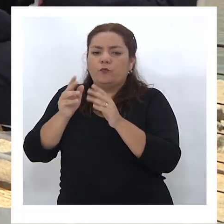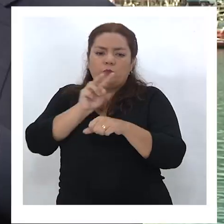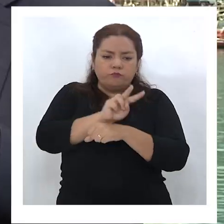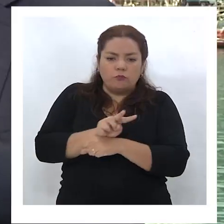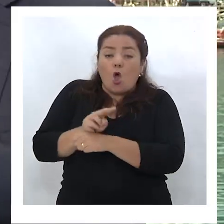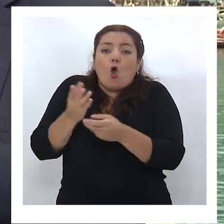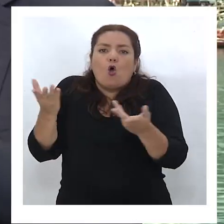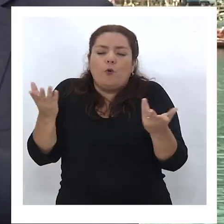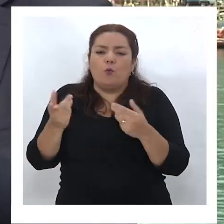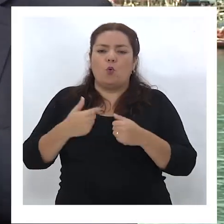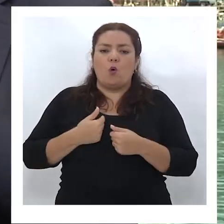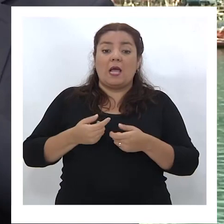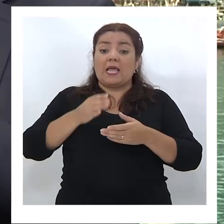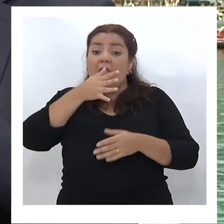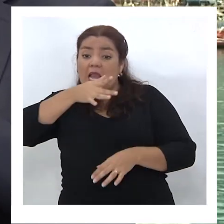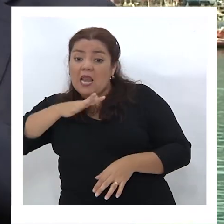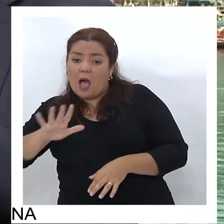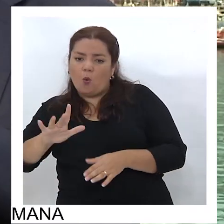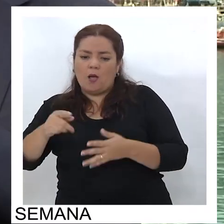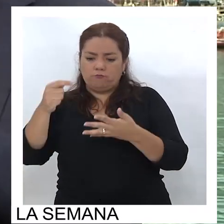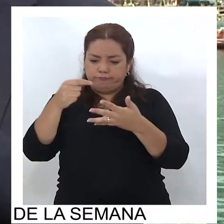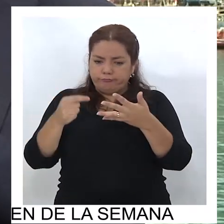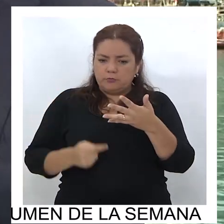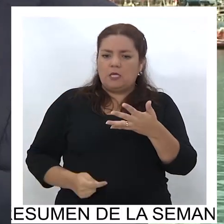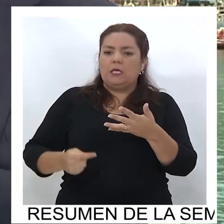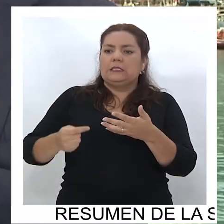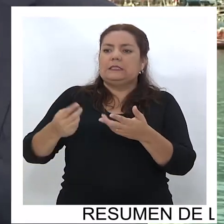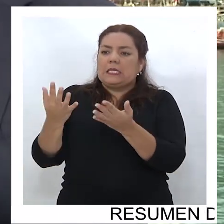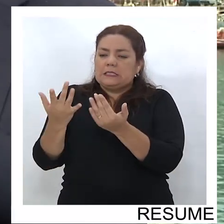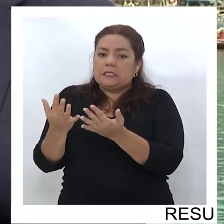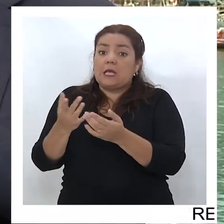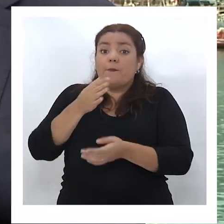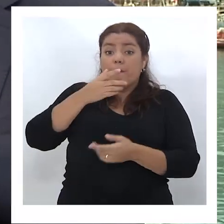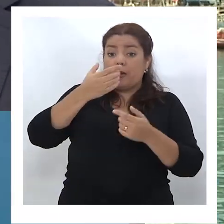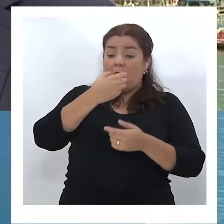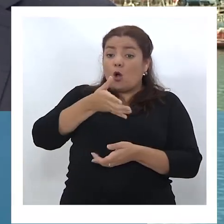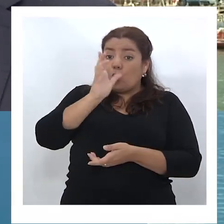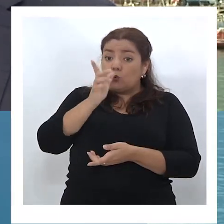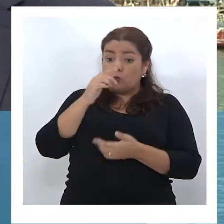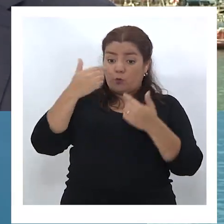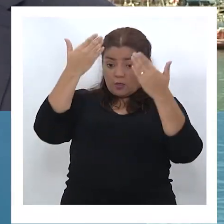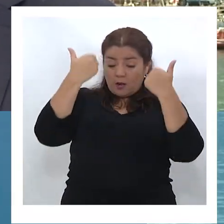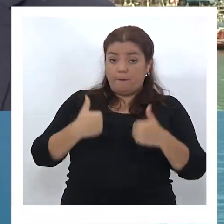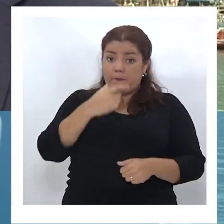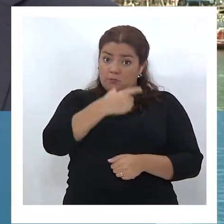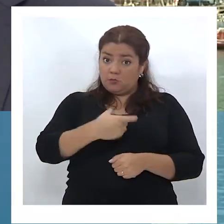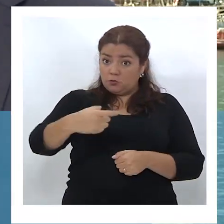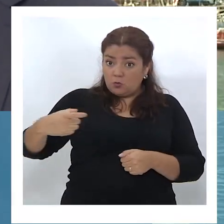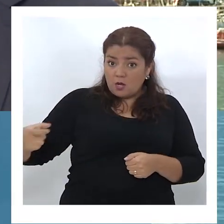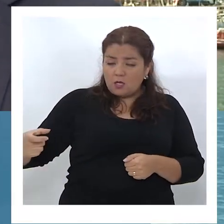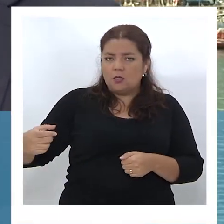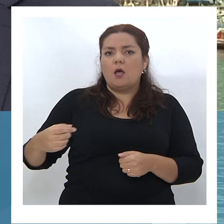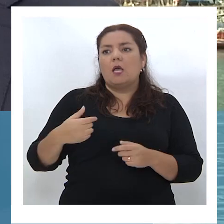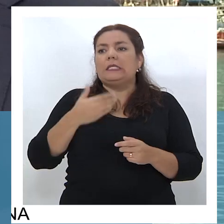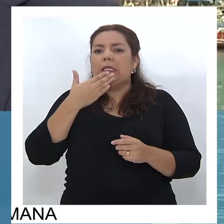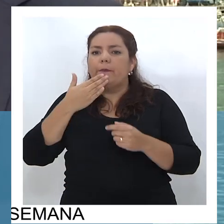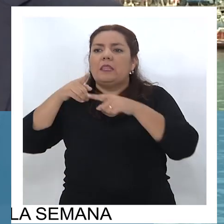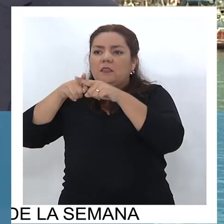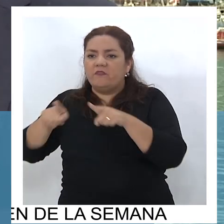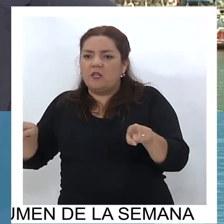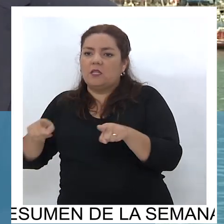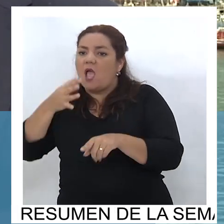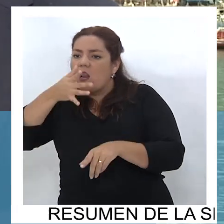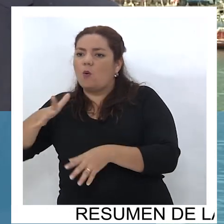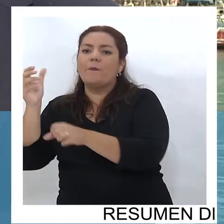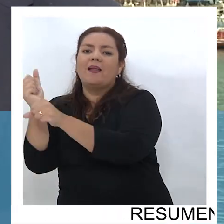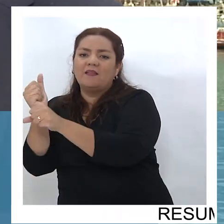uso eficiente del agua que es requerida para el consumo humano. Hoy día el gran problema que está enfrentando, o el problema que está empezando a enfrentar